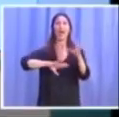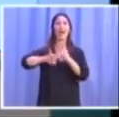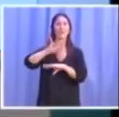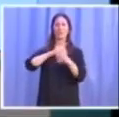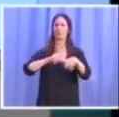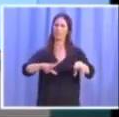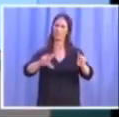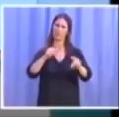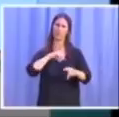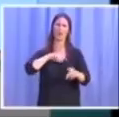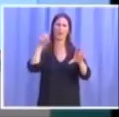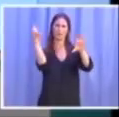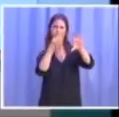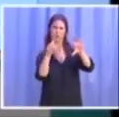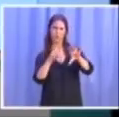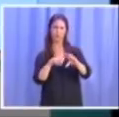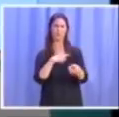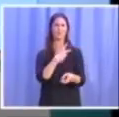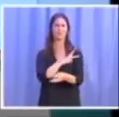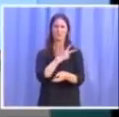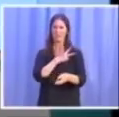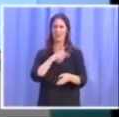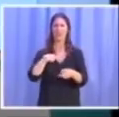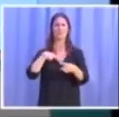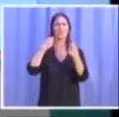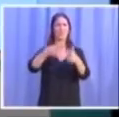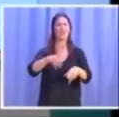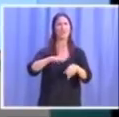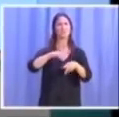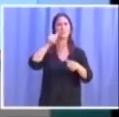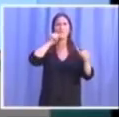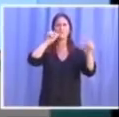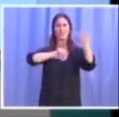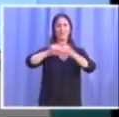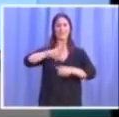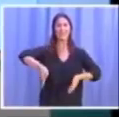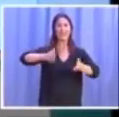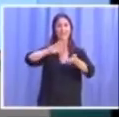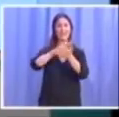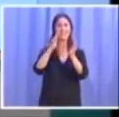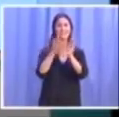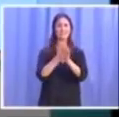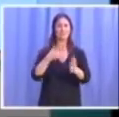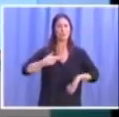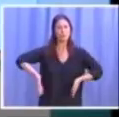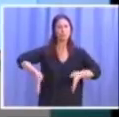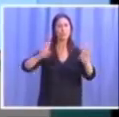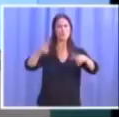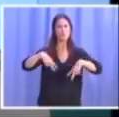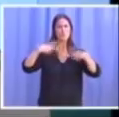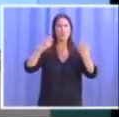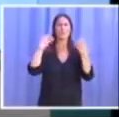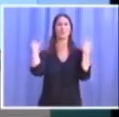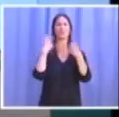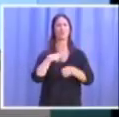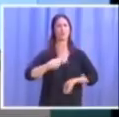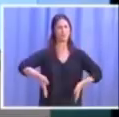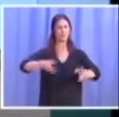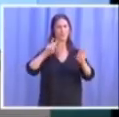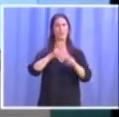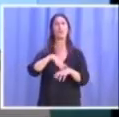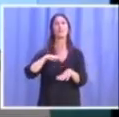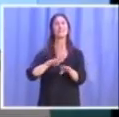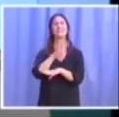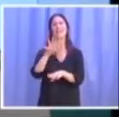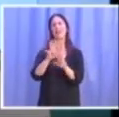seguridad, los grafitis y los botellones. Vamos en carretera de la Sierra a hacer una vial moderno y en la avenida de Cervantes. En La Chana